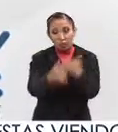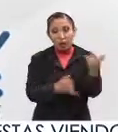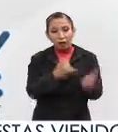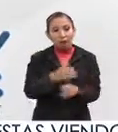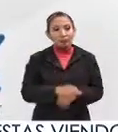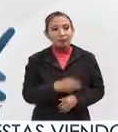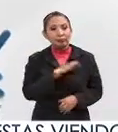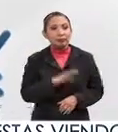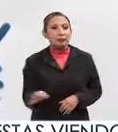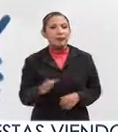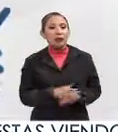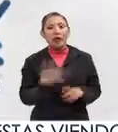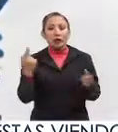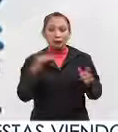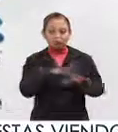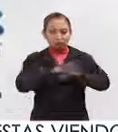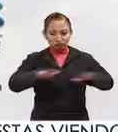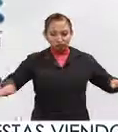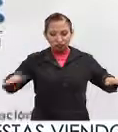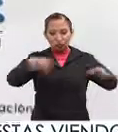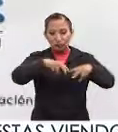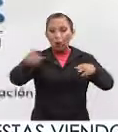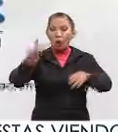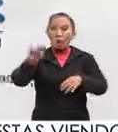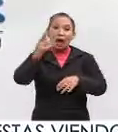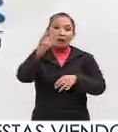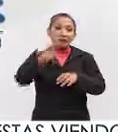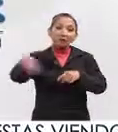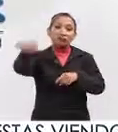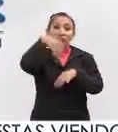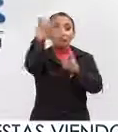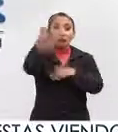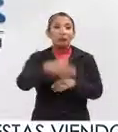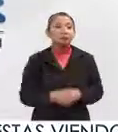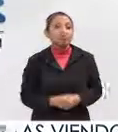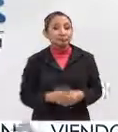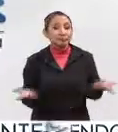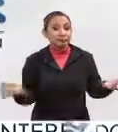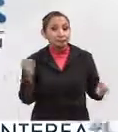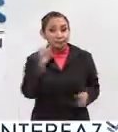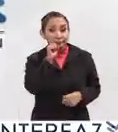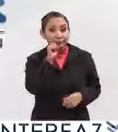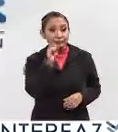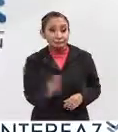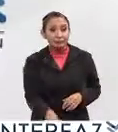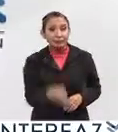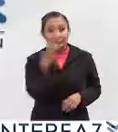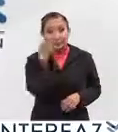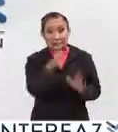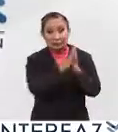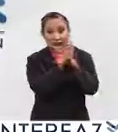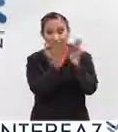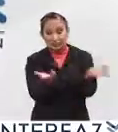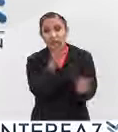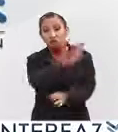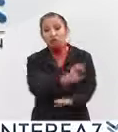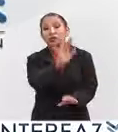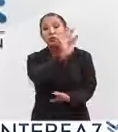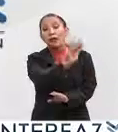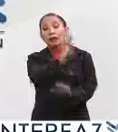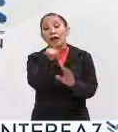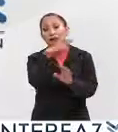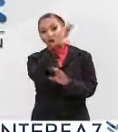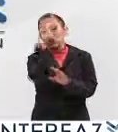ser, obviamente, en duela, también playero, en fin. La playa, Y además este libro tiene